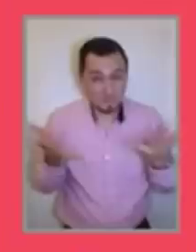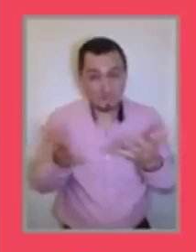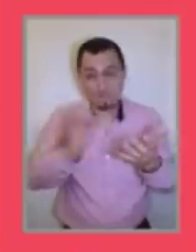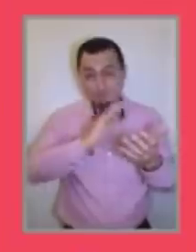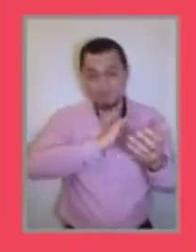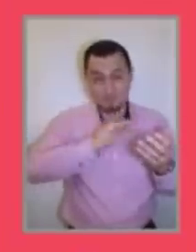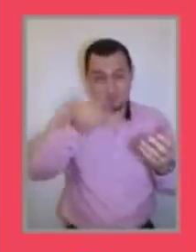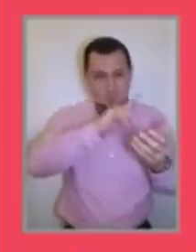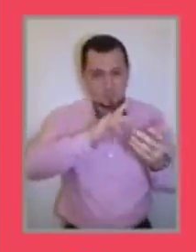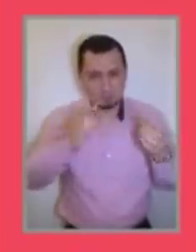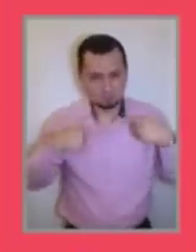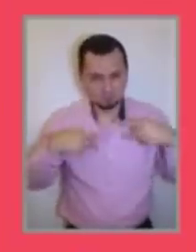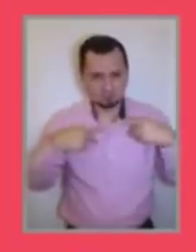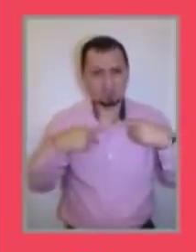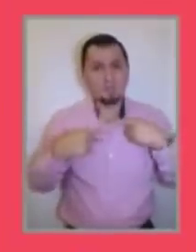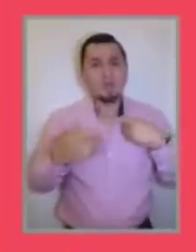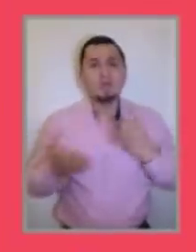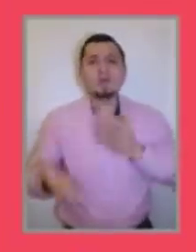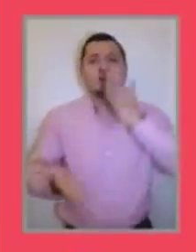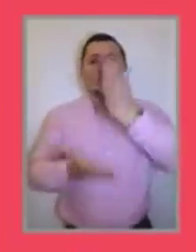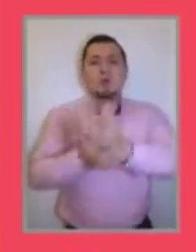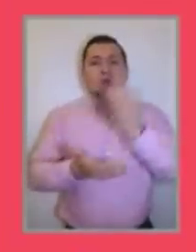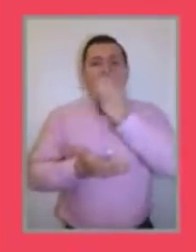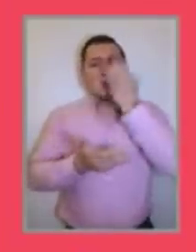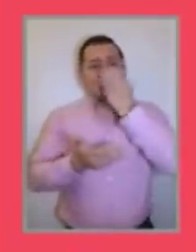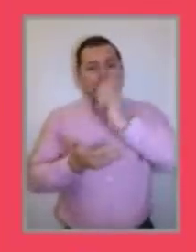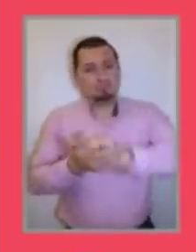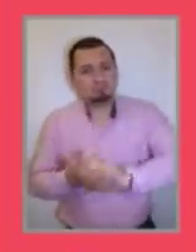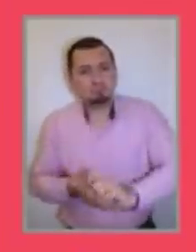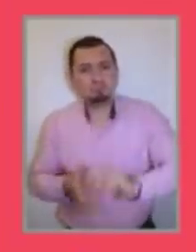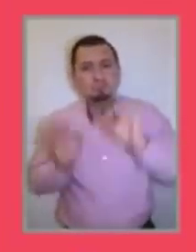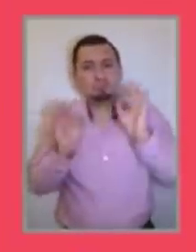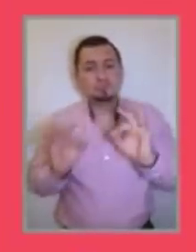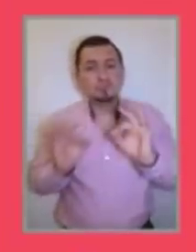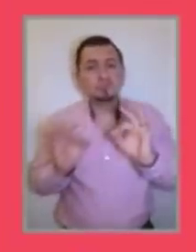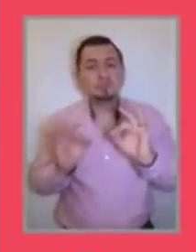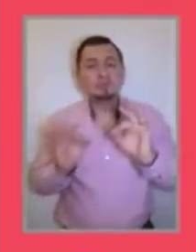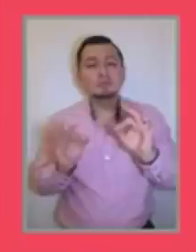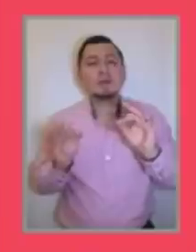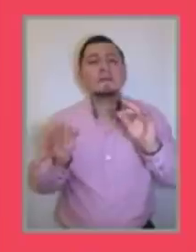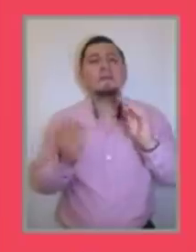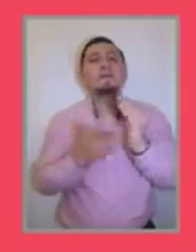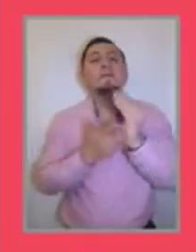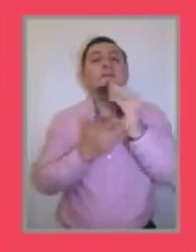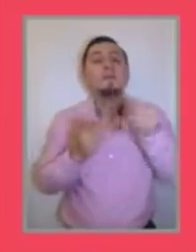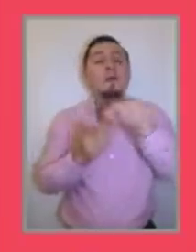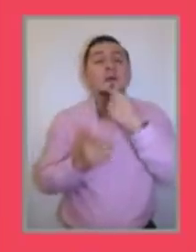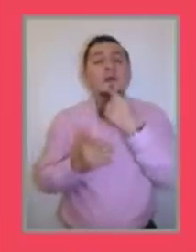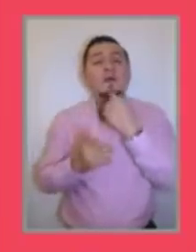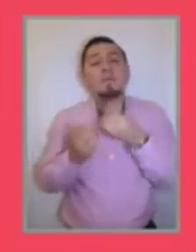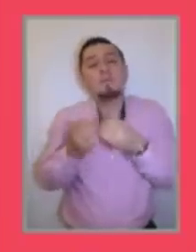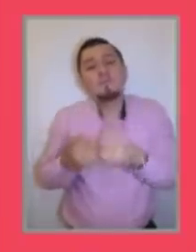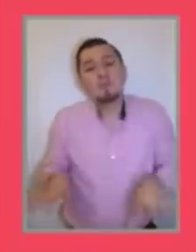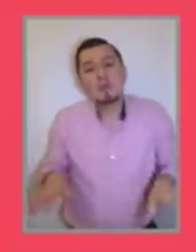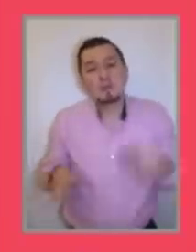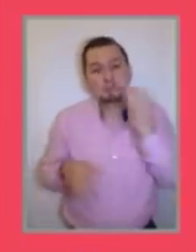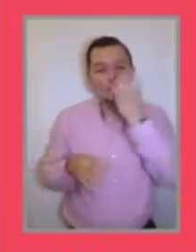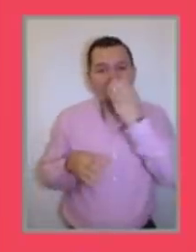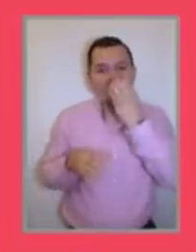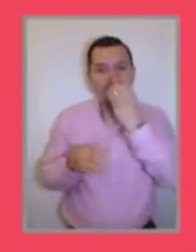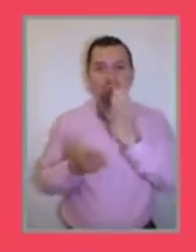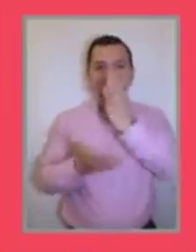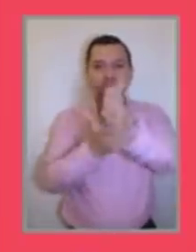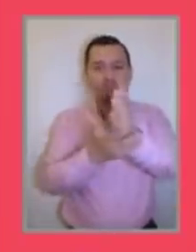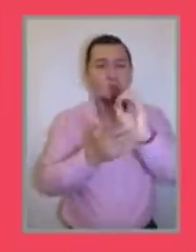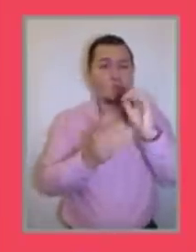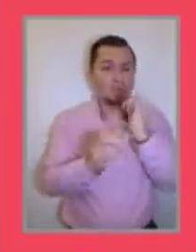la presencialidad o la ausencia de la misma merma las habilidades que se generan en la escuela. Está clarísimo para